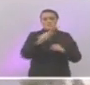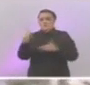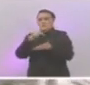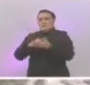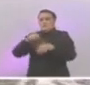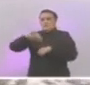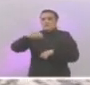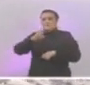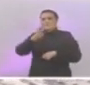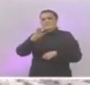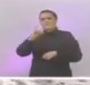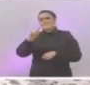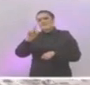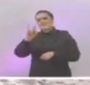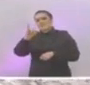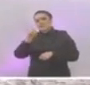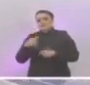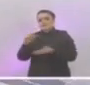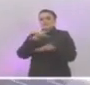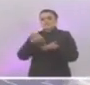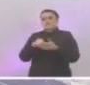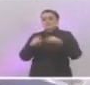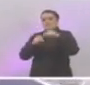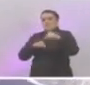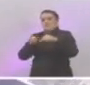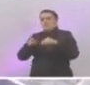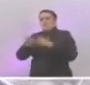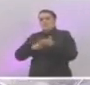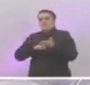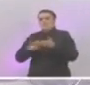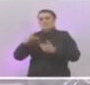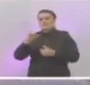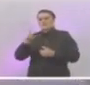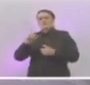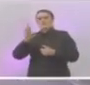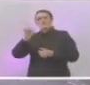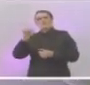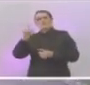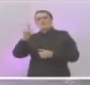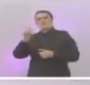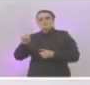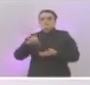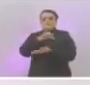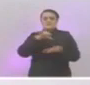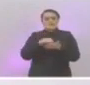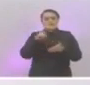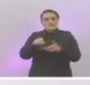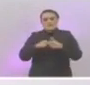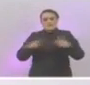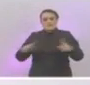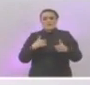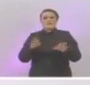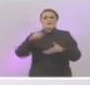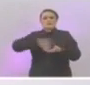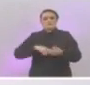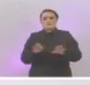el Bulevar Bicentenario, que integrará la zona conurbada de Río Verde y Ciudad Fernández. Y en la zona centro, el desarrollo de